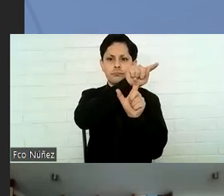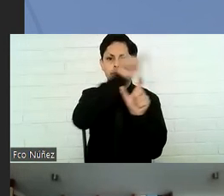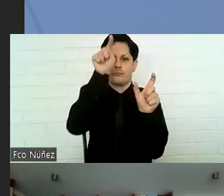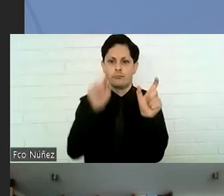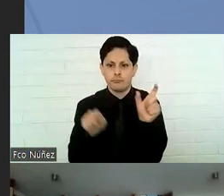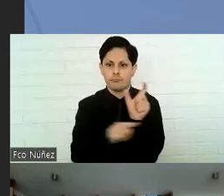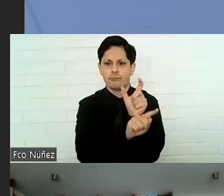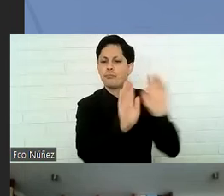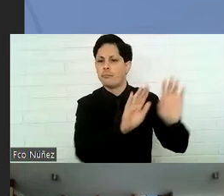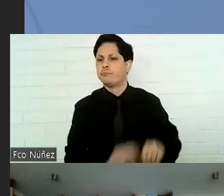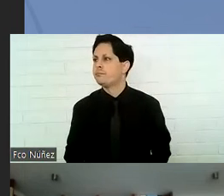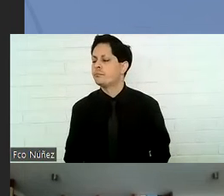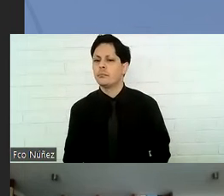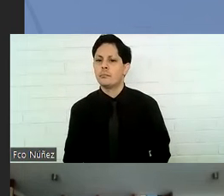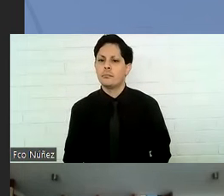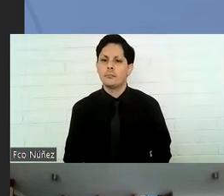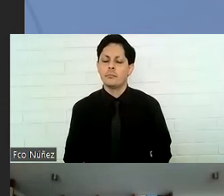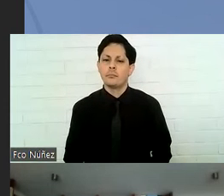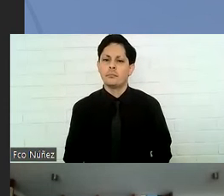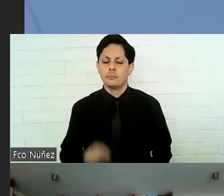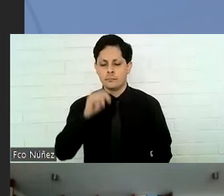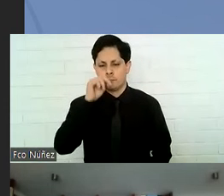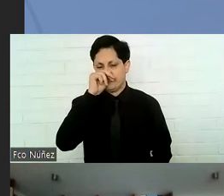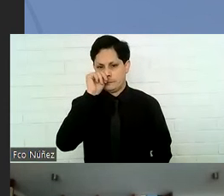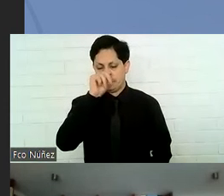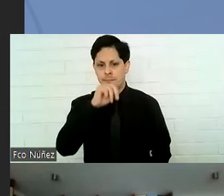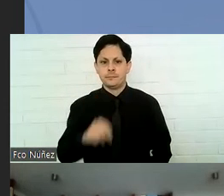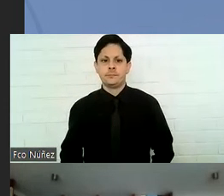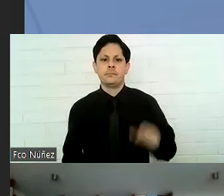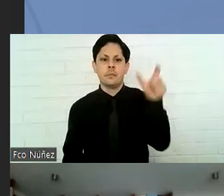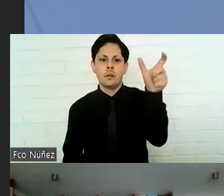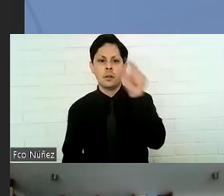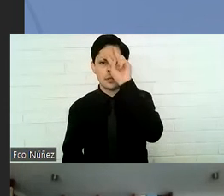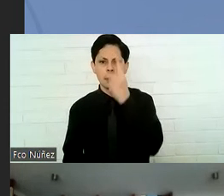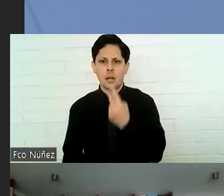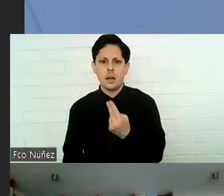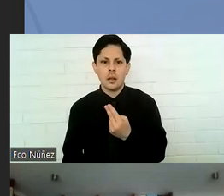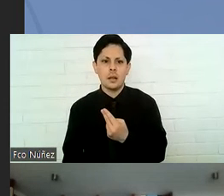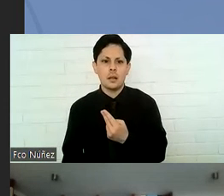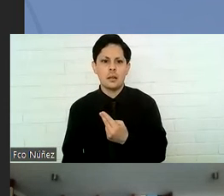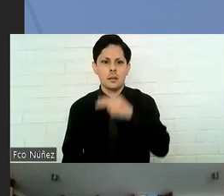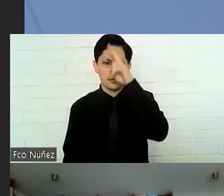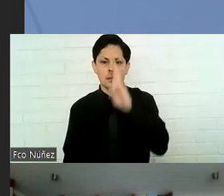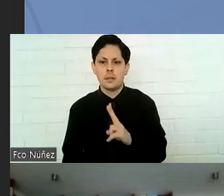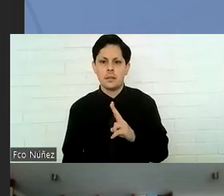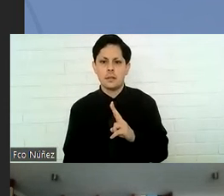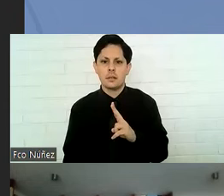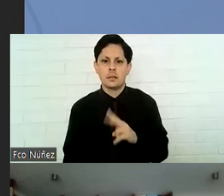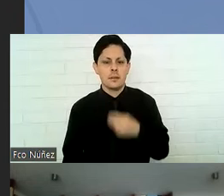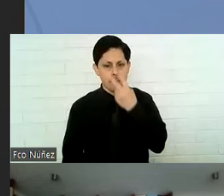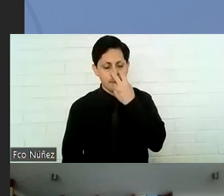transeccionaliza, pero quizá no, el problema no es que no transeccionalizan, sino la forma de concebir en unidades